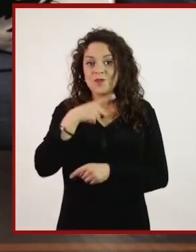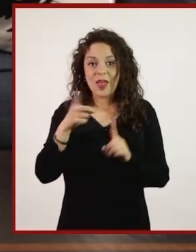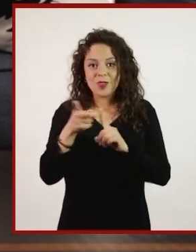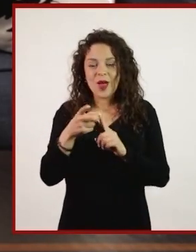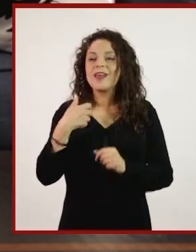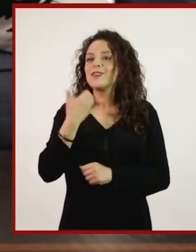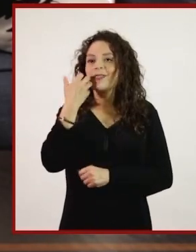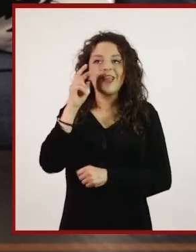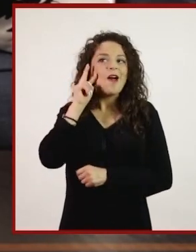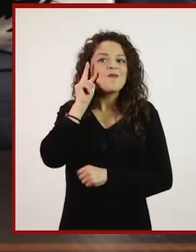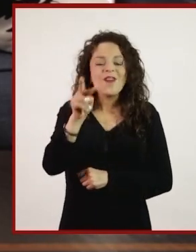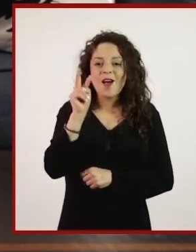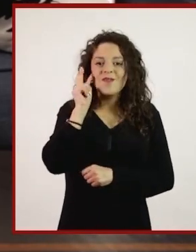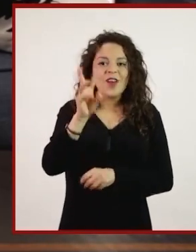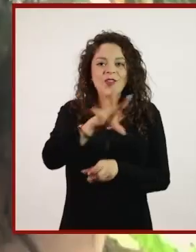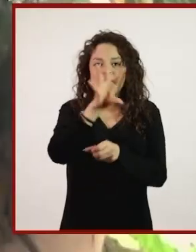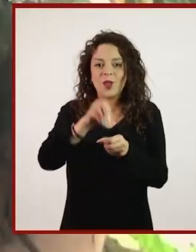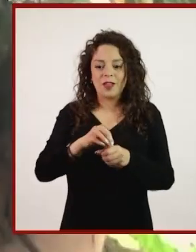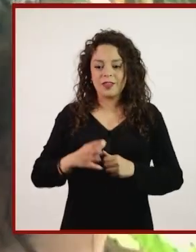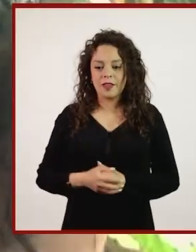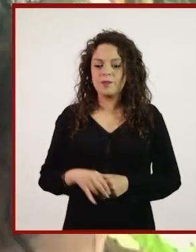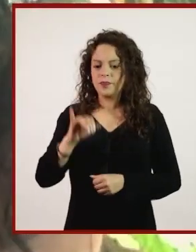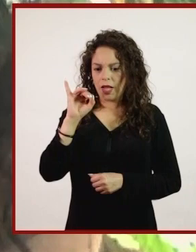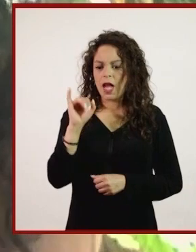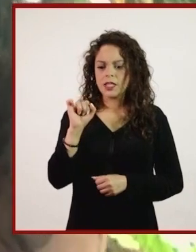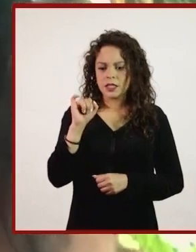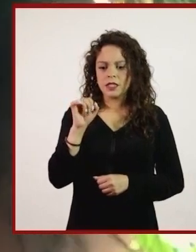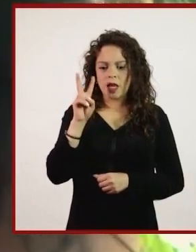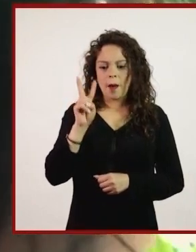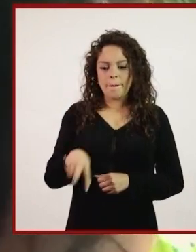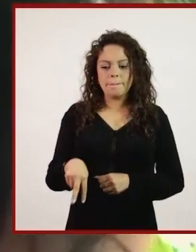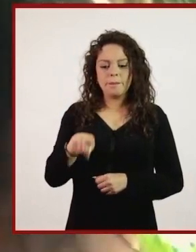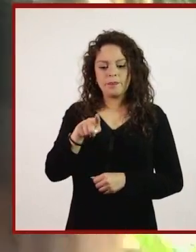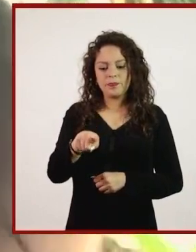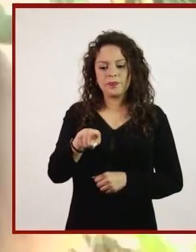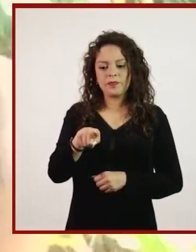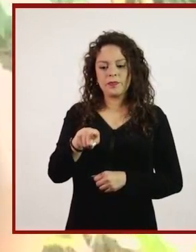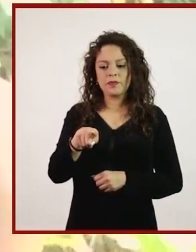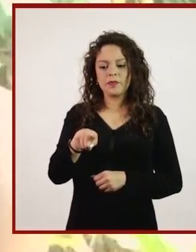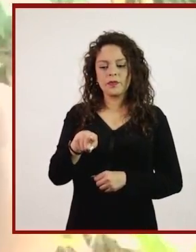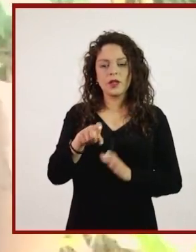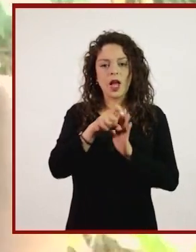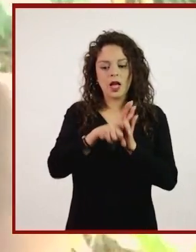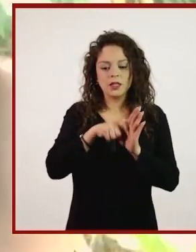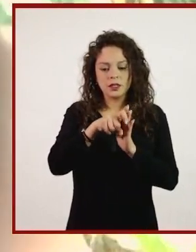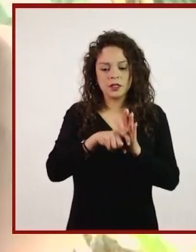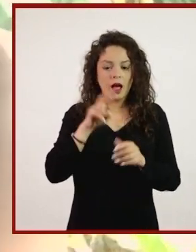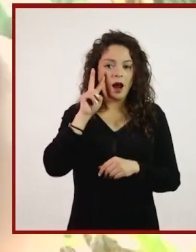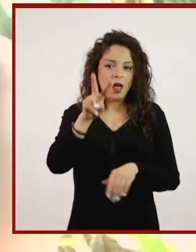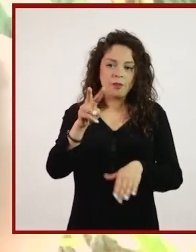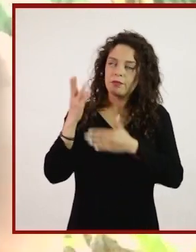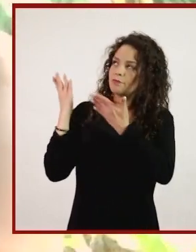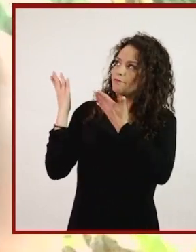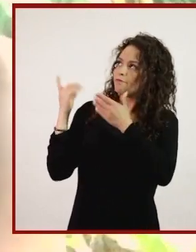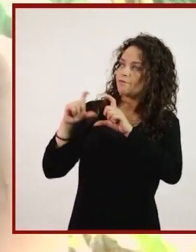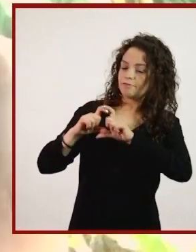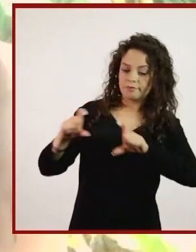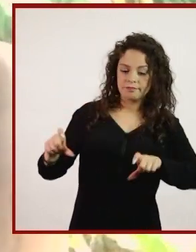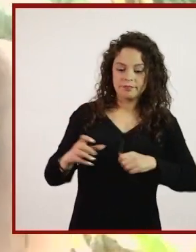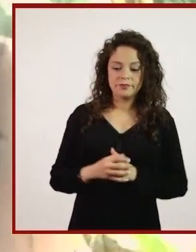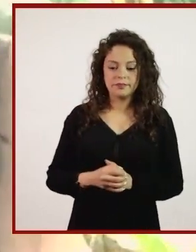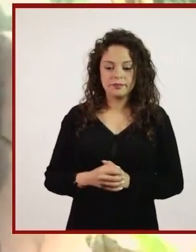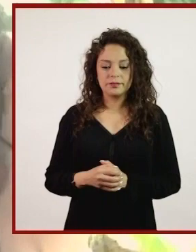yo en este preciso momento te voy a empezar a seguir donde tú me digas. Pues sí, estoy como